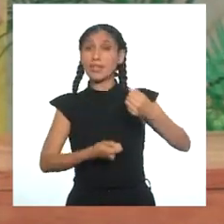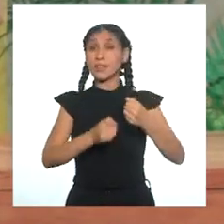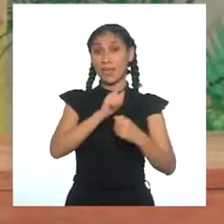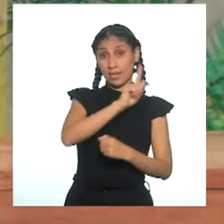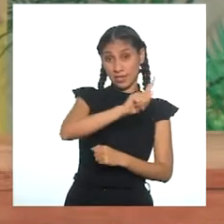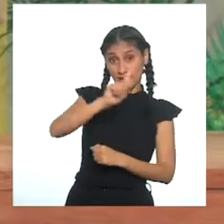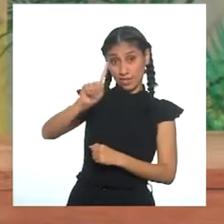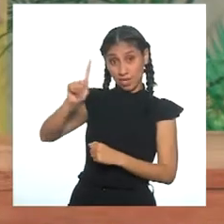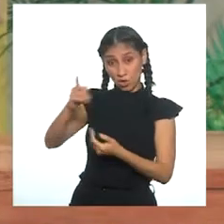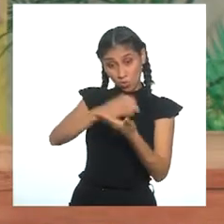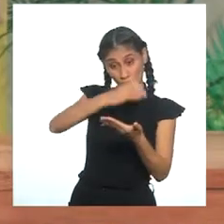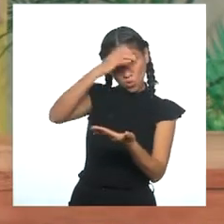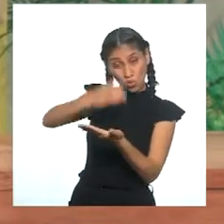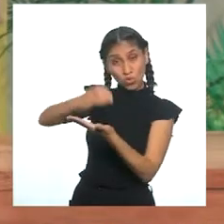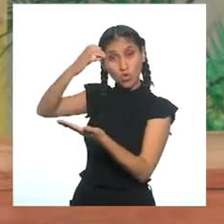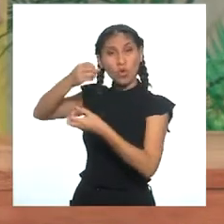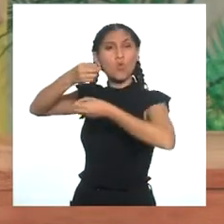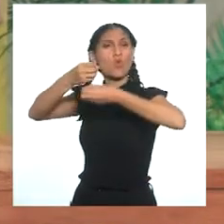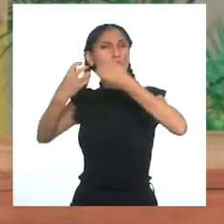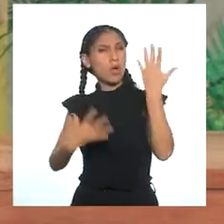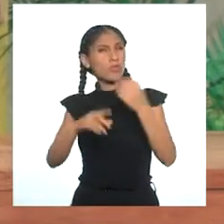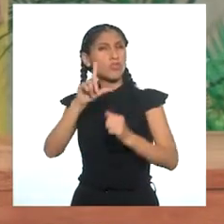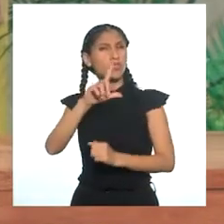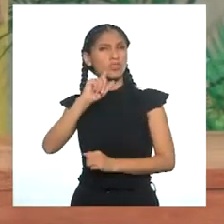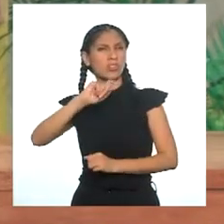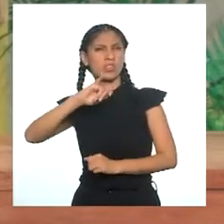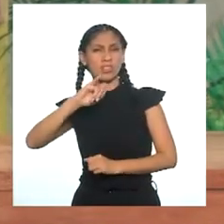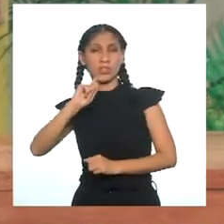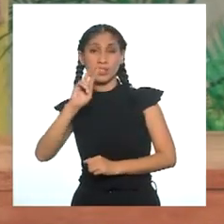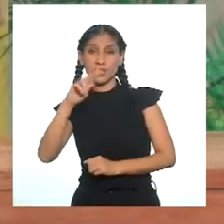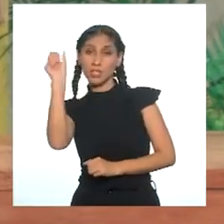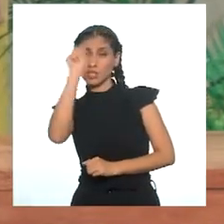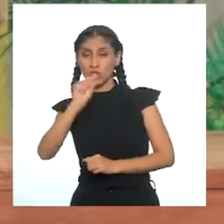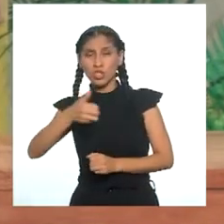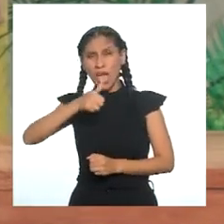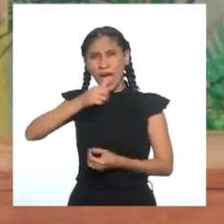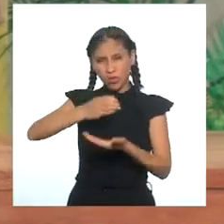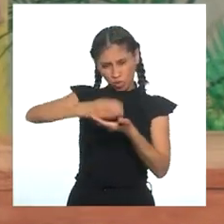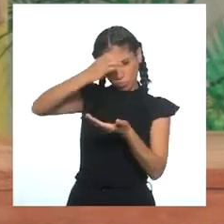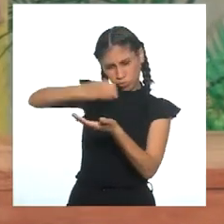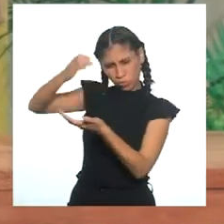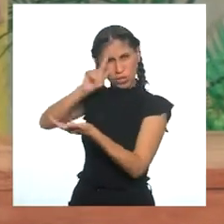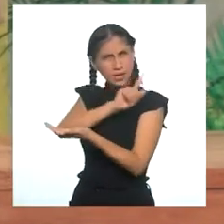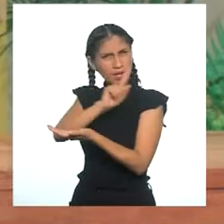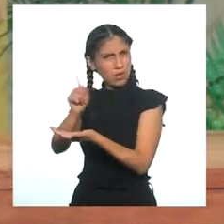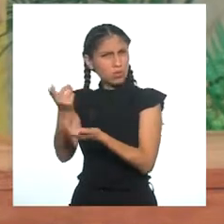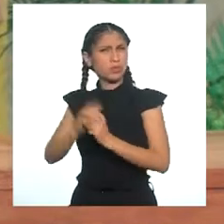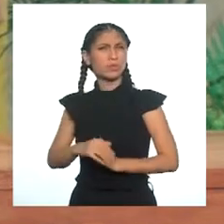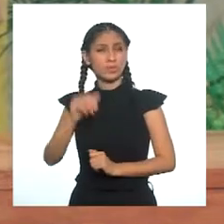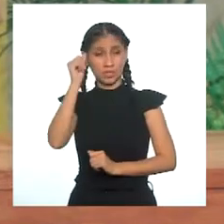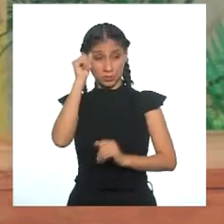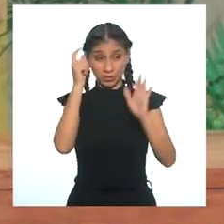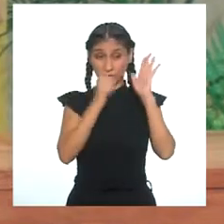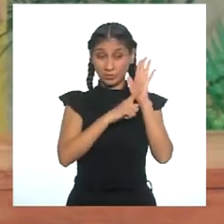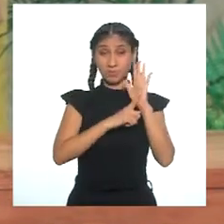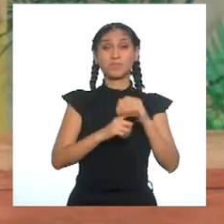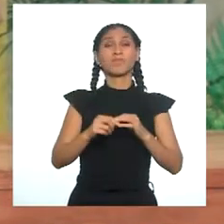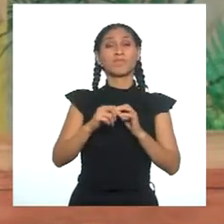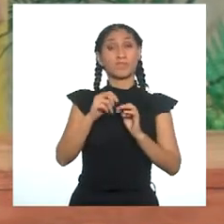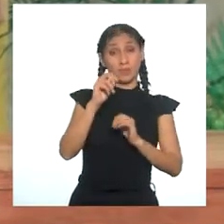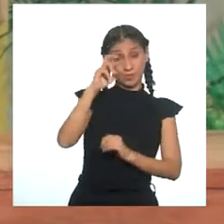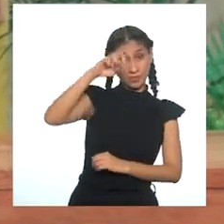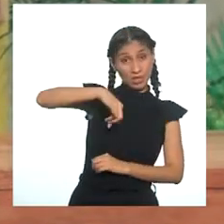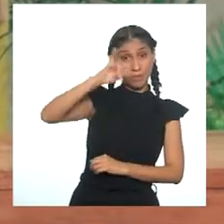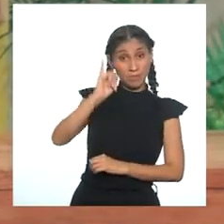que contiene cada recipiente. Recuerdo claramente que para calcular el volumen del cilindro recto hay que multiplicar el valor de